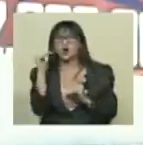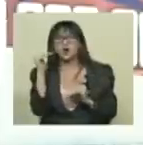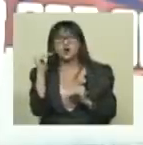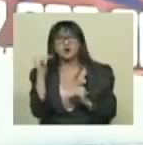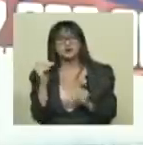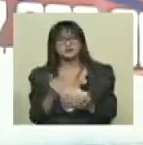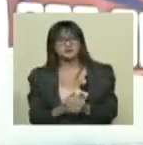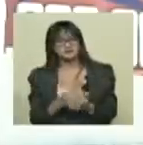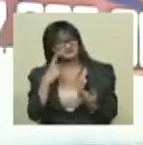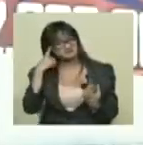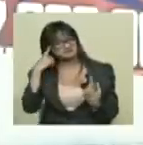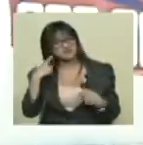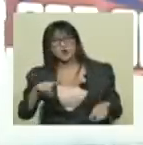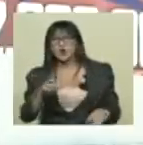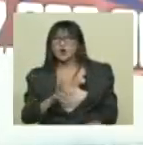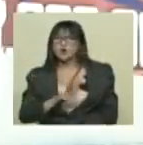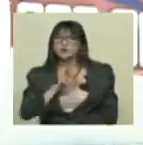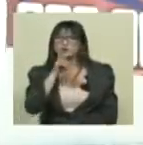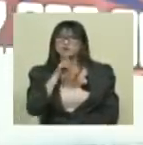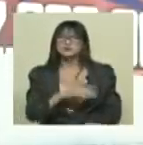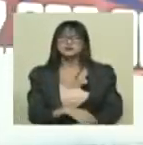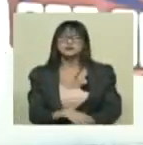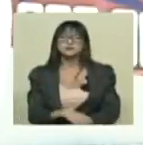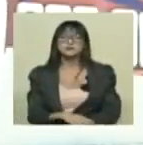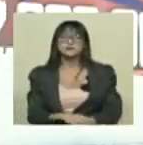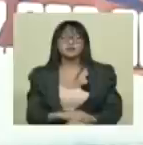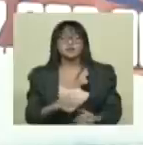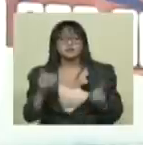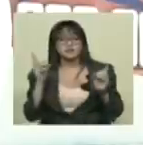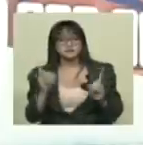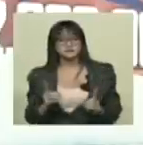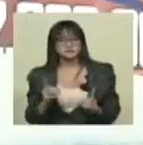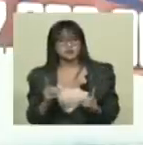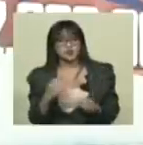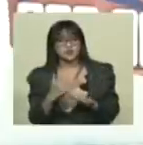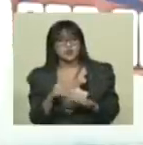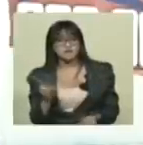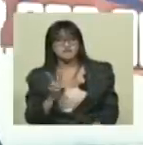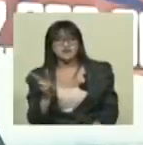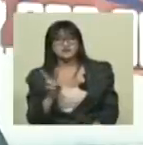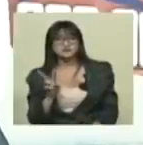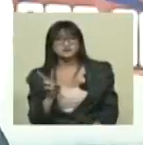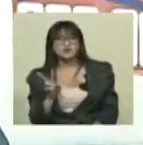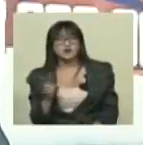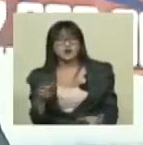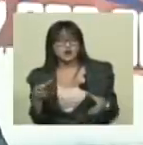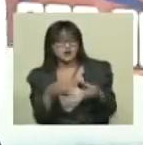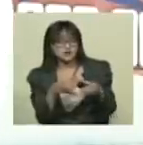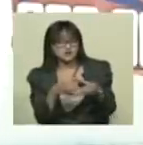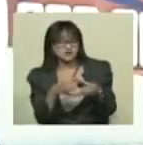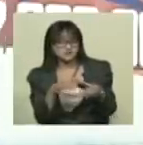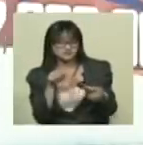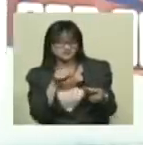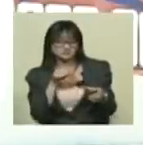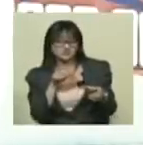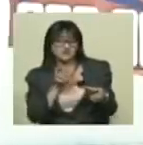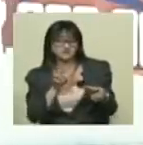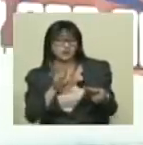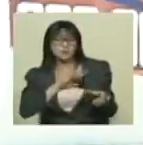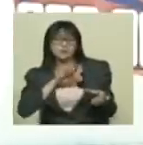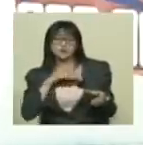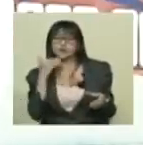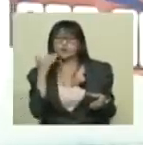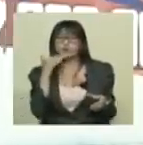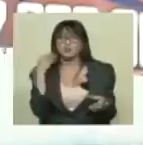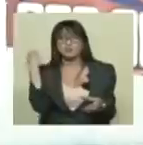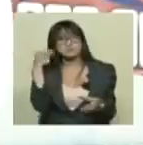de desprecio. Toma decisiones como que Venezuela fuera una colonia de Estados Unidos. Ah,